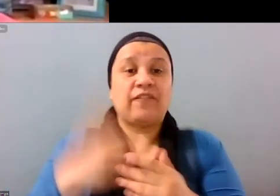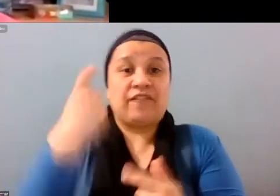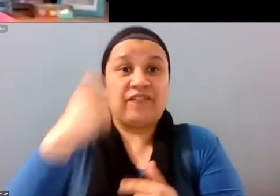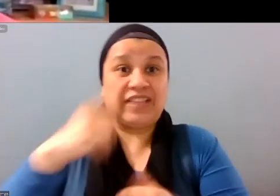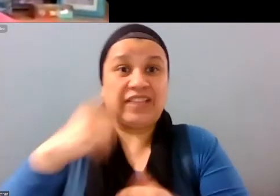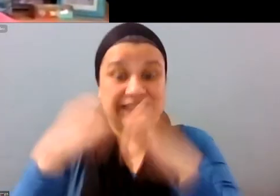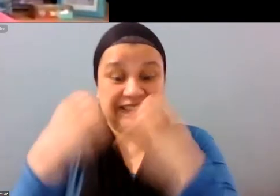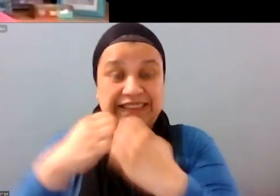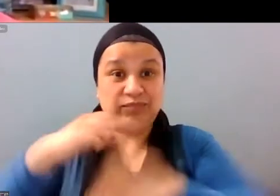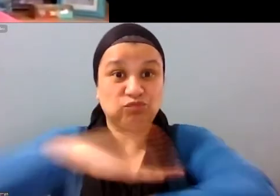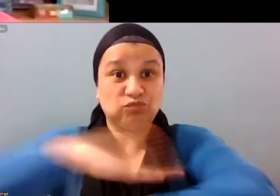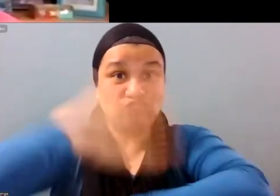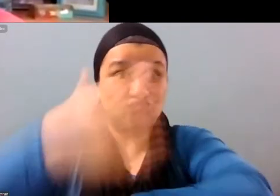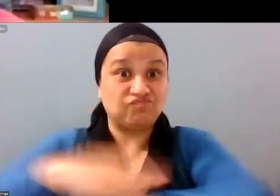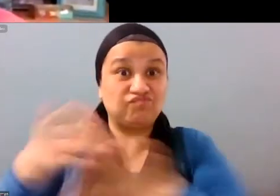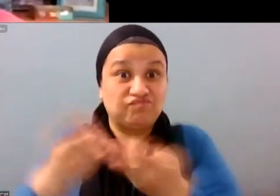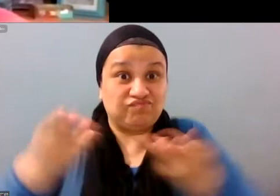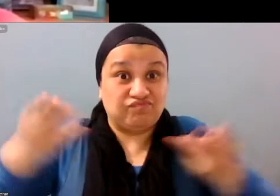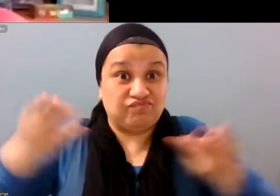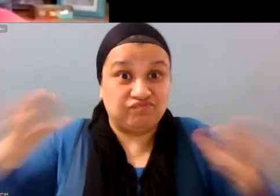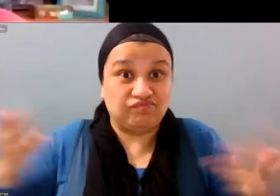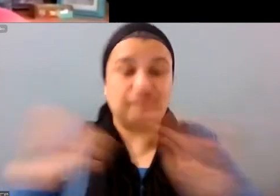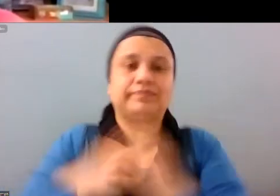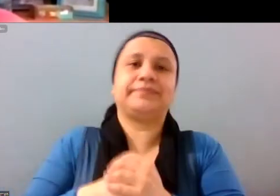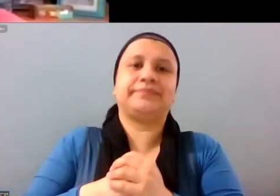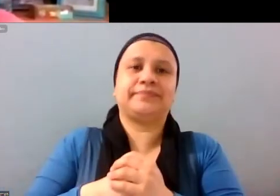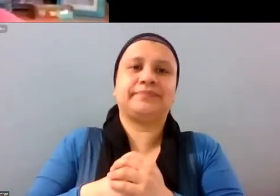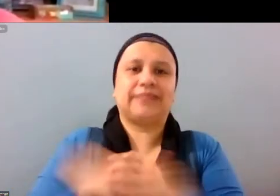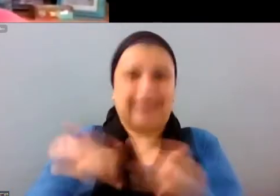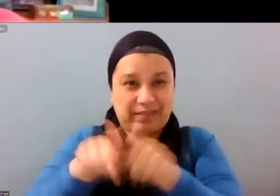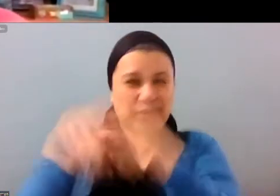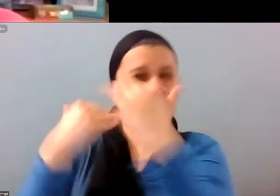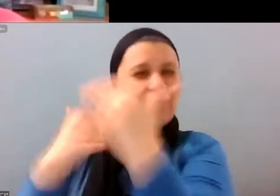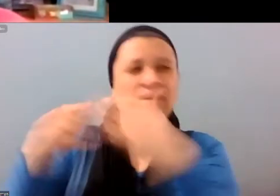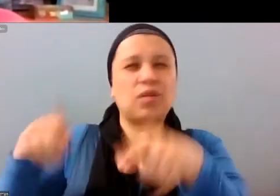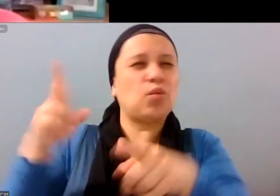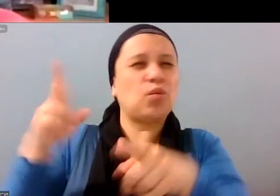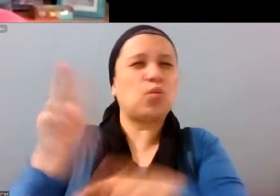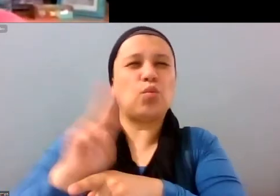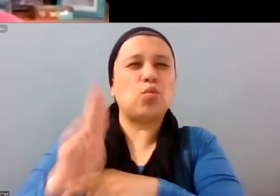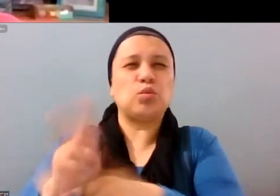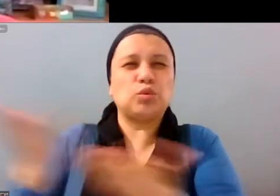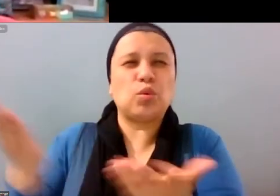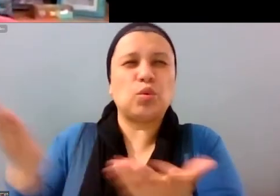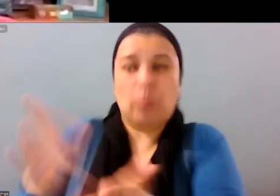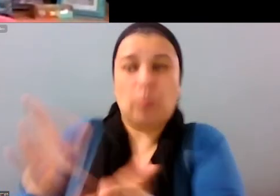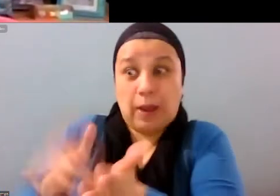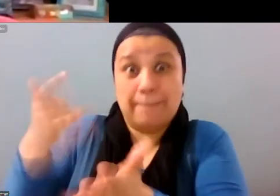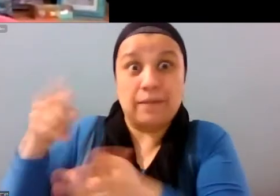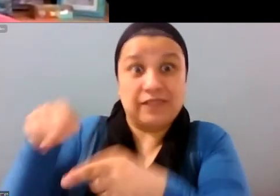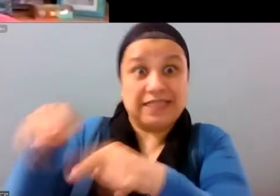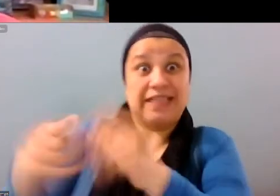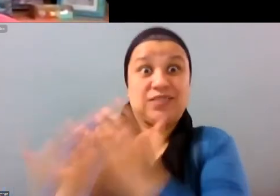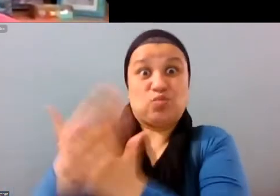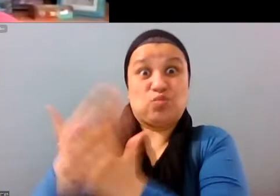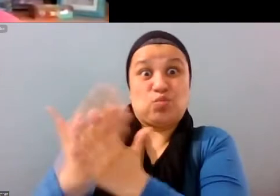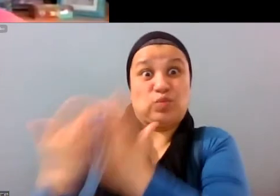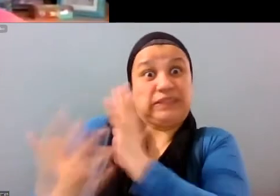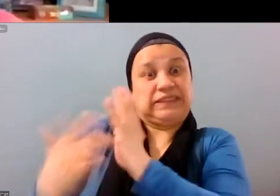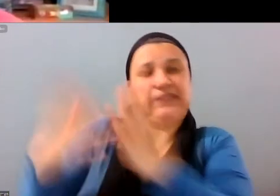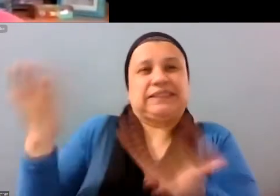particularmente ante también limitaciones en el uso y manejo y aprovechamiento de estas herramientas que